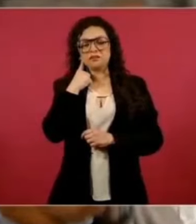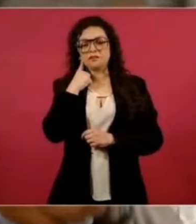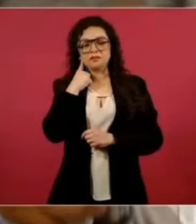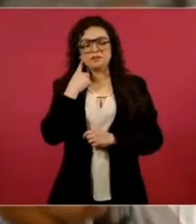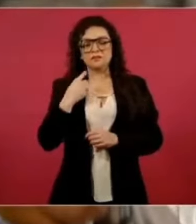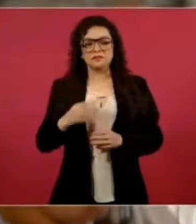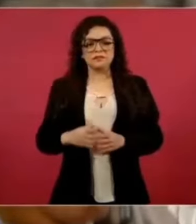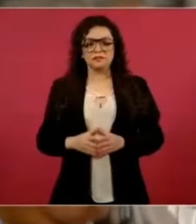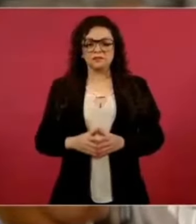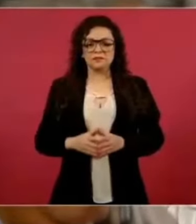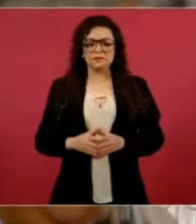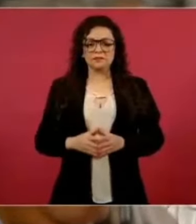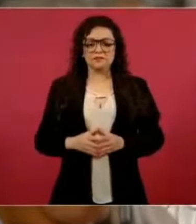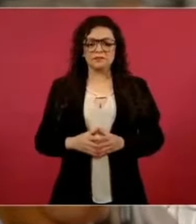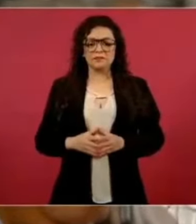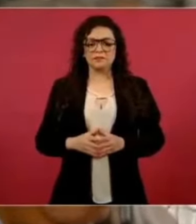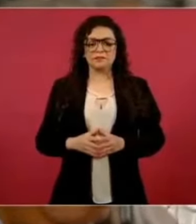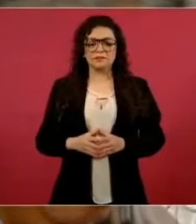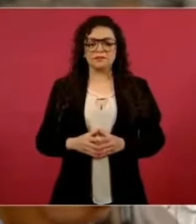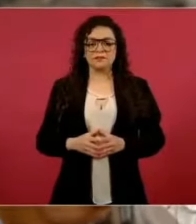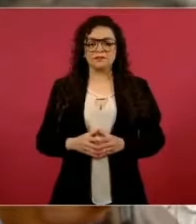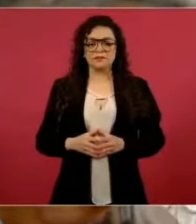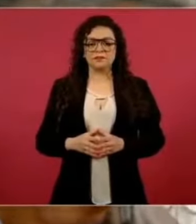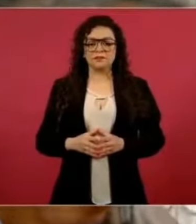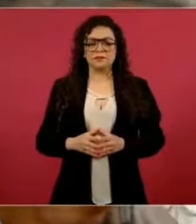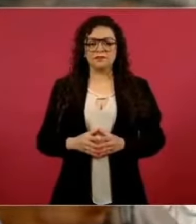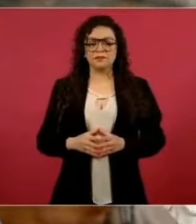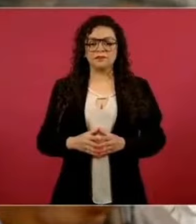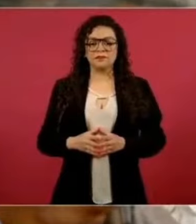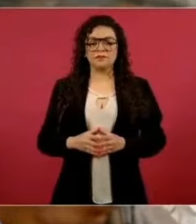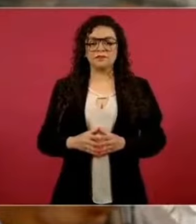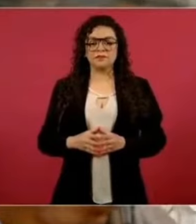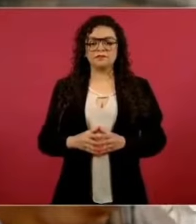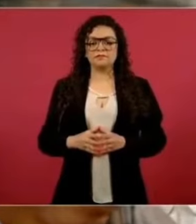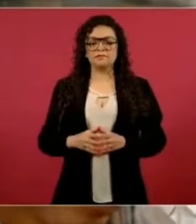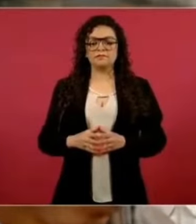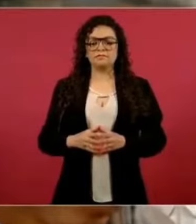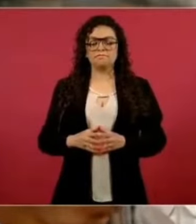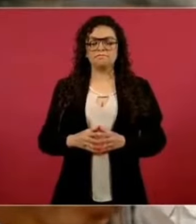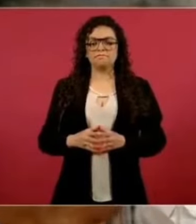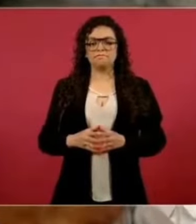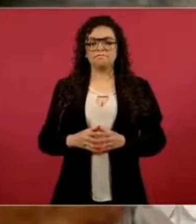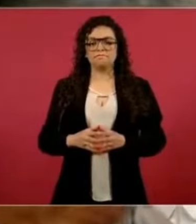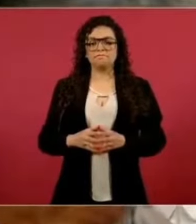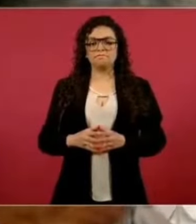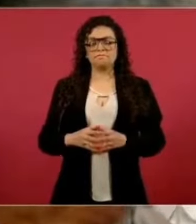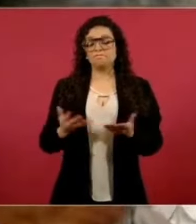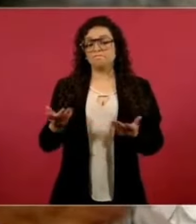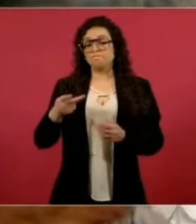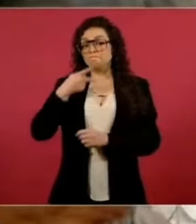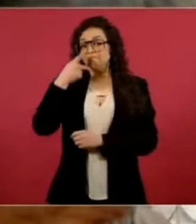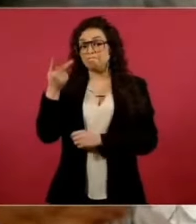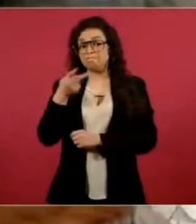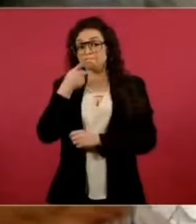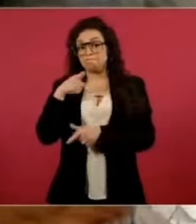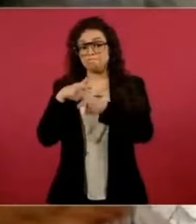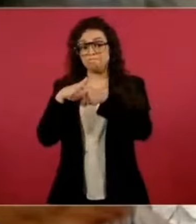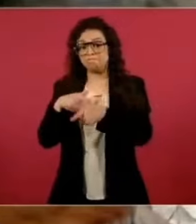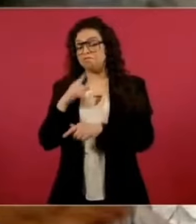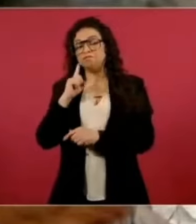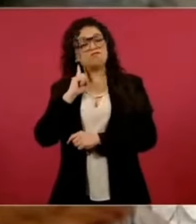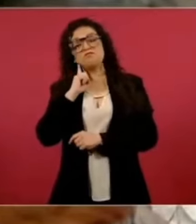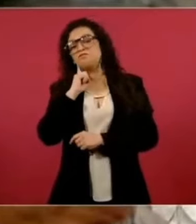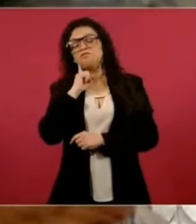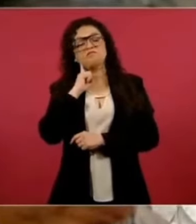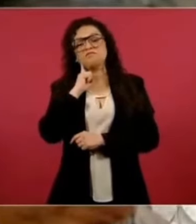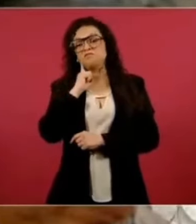Peña niet Calderón ellos argumentan que el retiro de estos del fori era Era Pues porque los